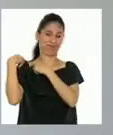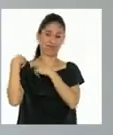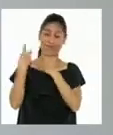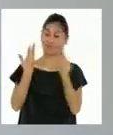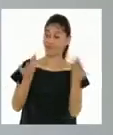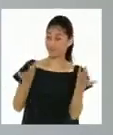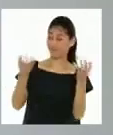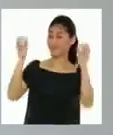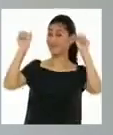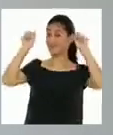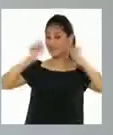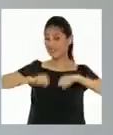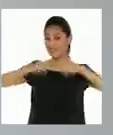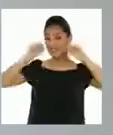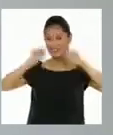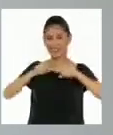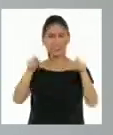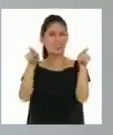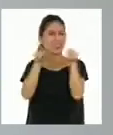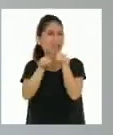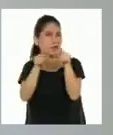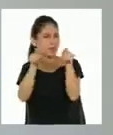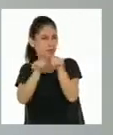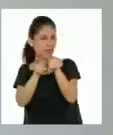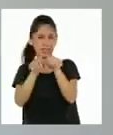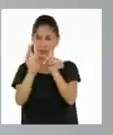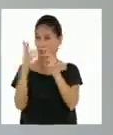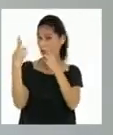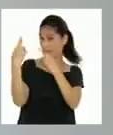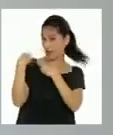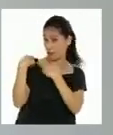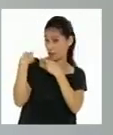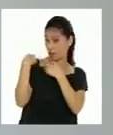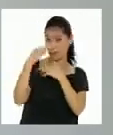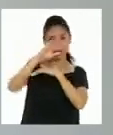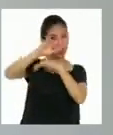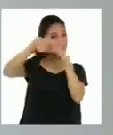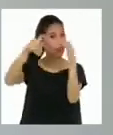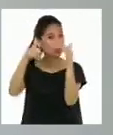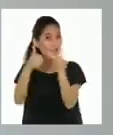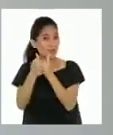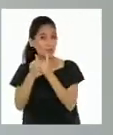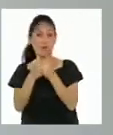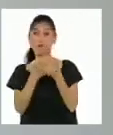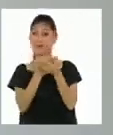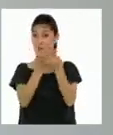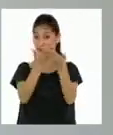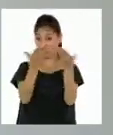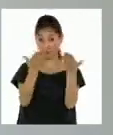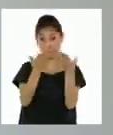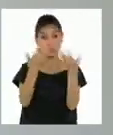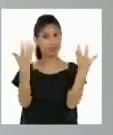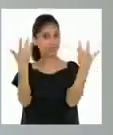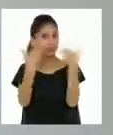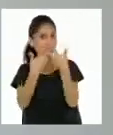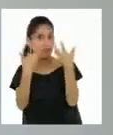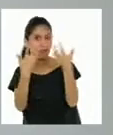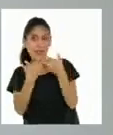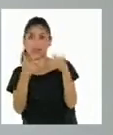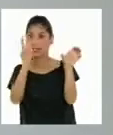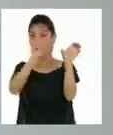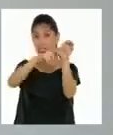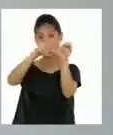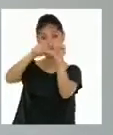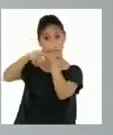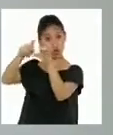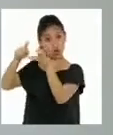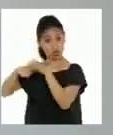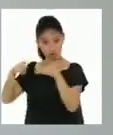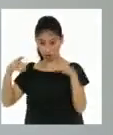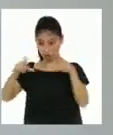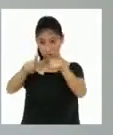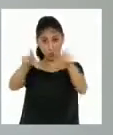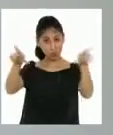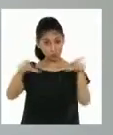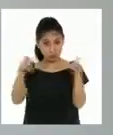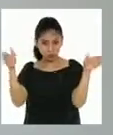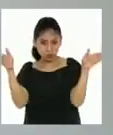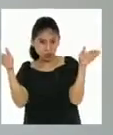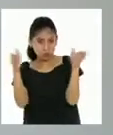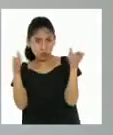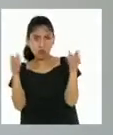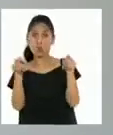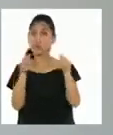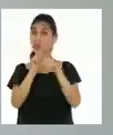es. Además, también es una responsabilidad para todas y todos los que componen una comunidad, pues tienen el deber de mantenerse vigilantes